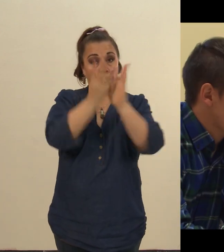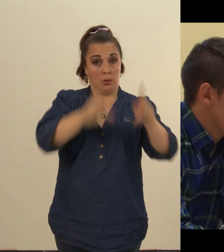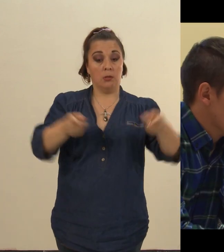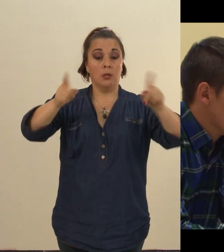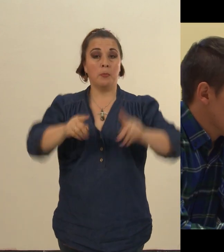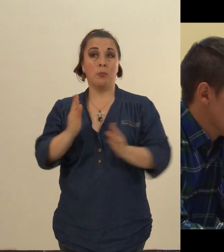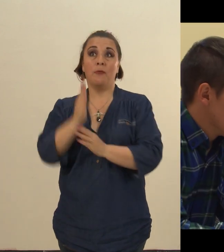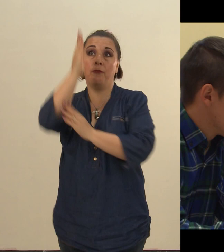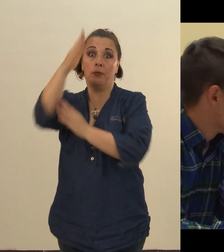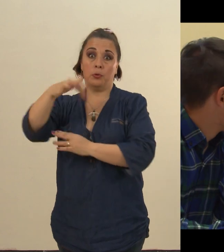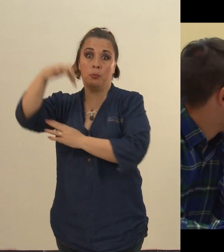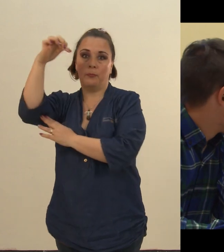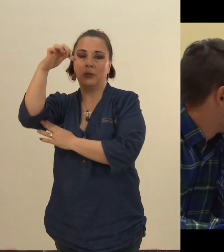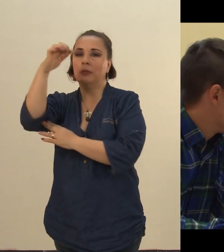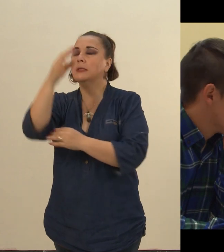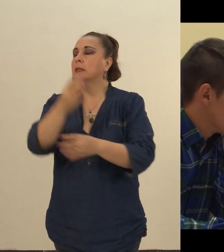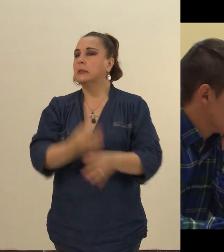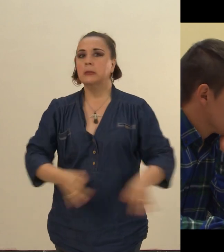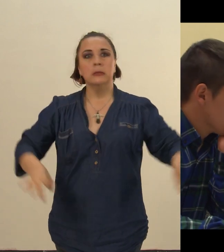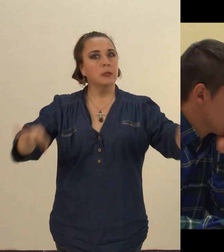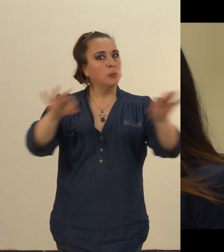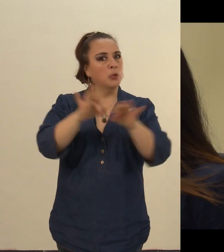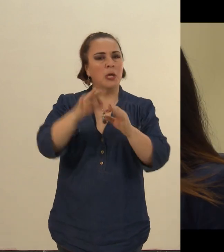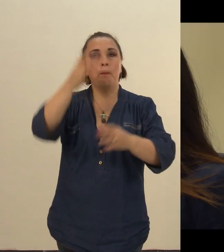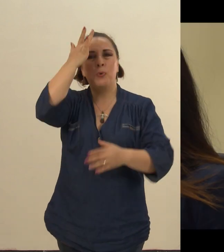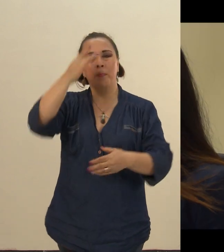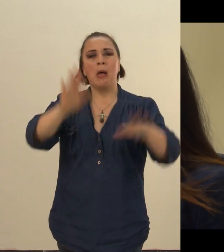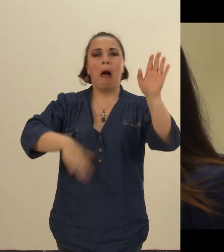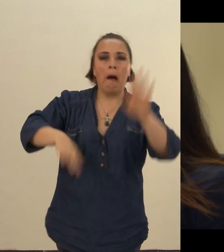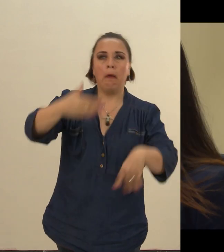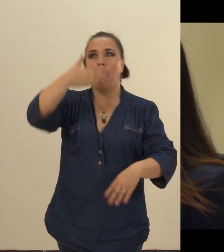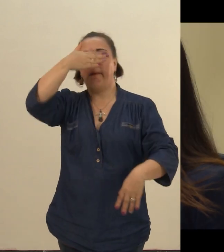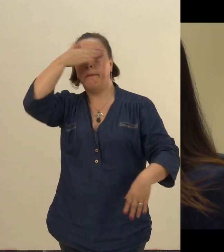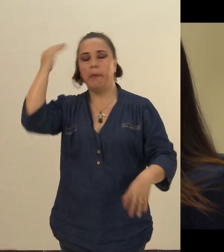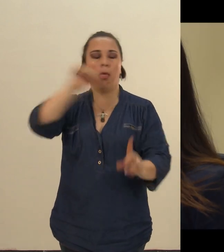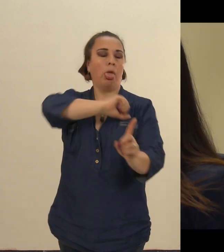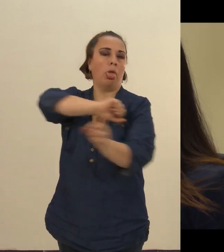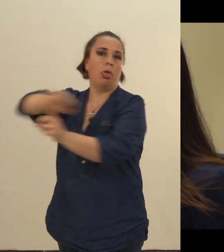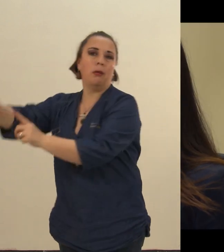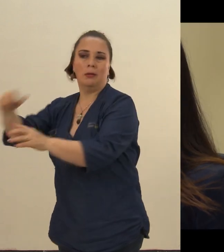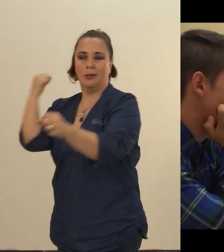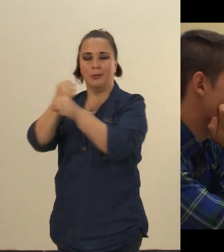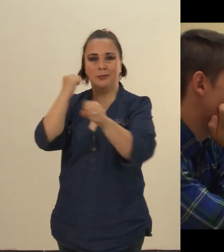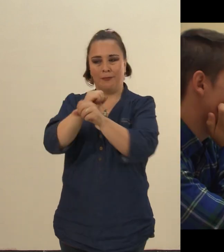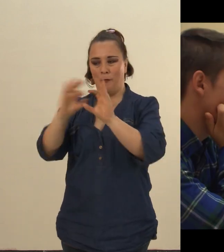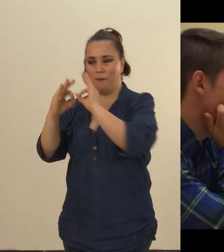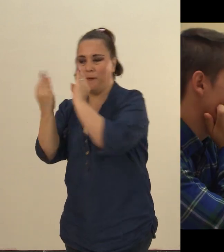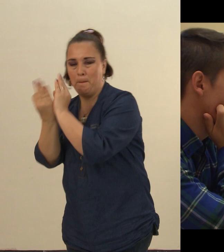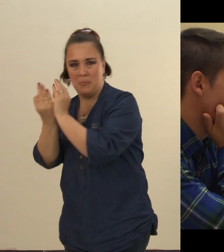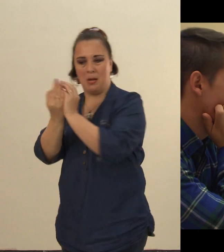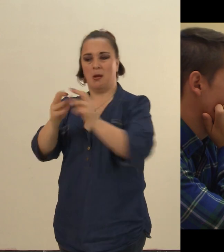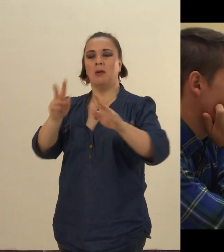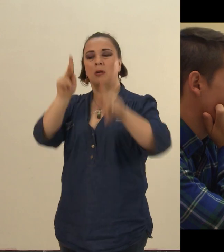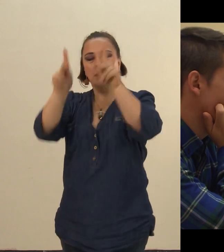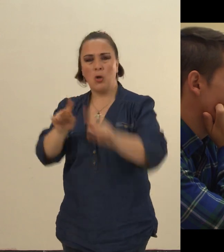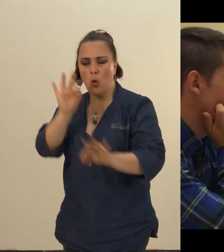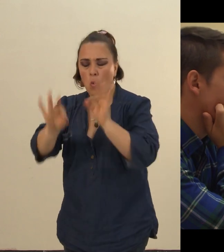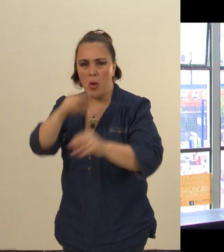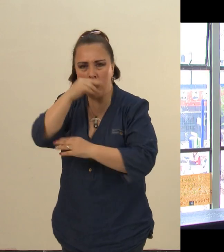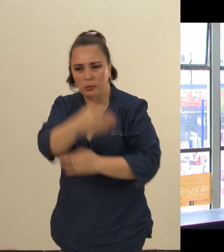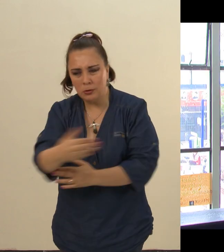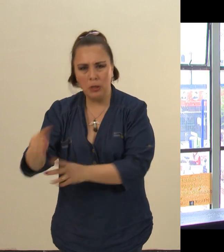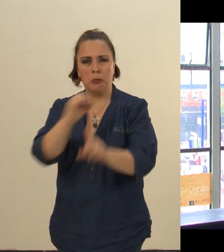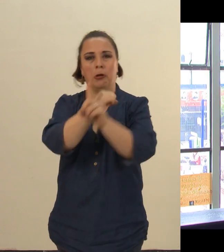es pertinente porque hemos dejado de lado el trabajo tanto con la población como con la familia, con los cuidadores y con la sociedad.